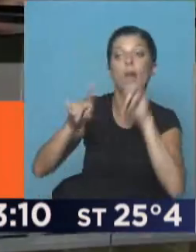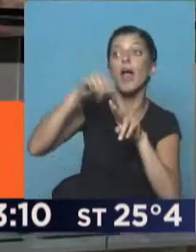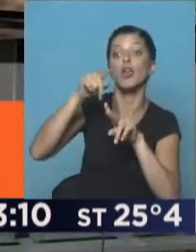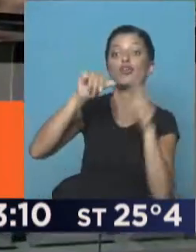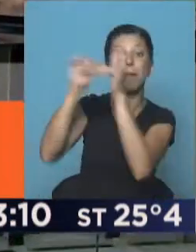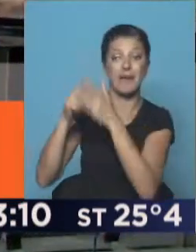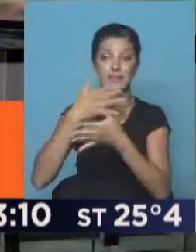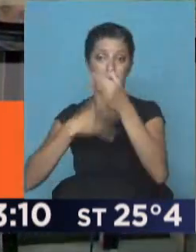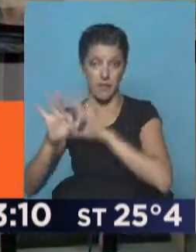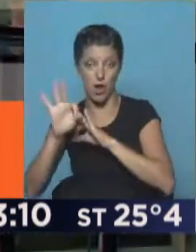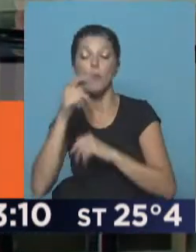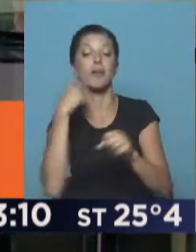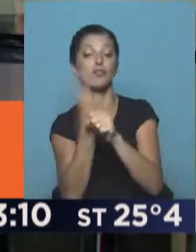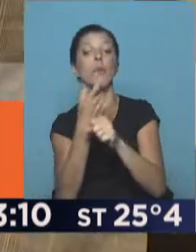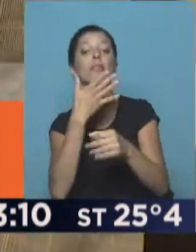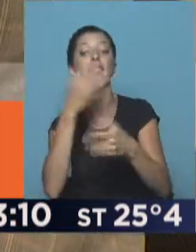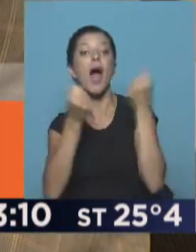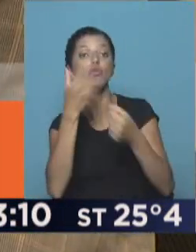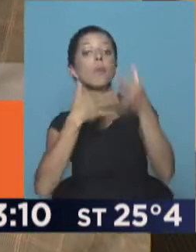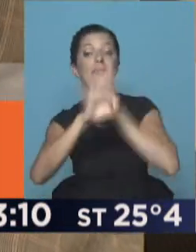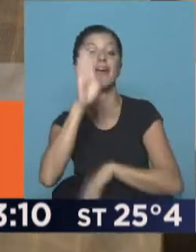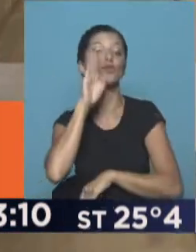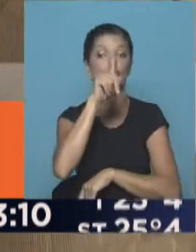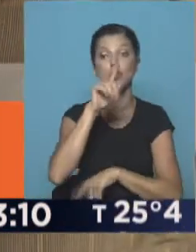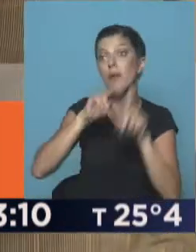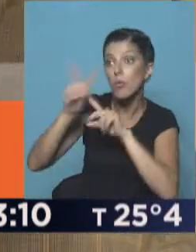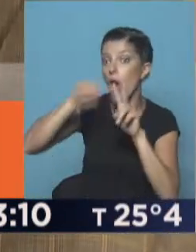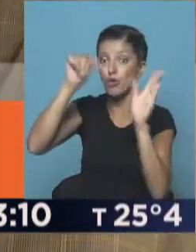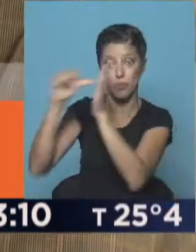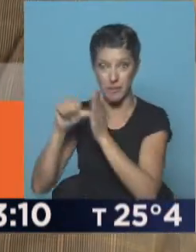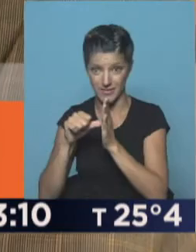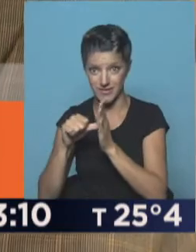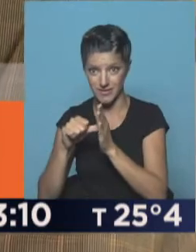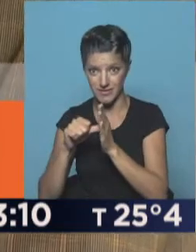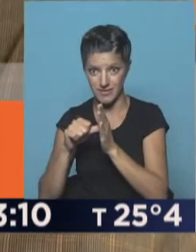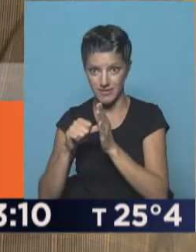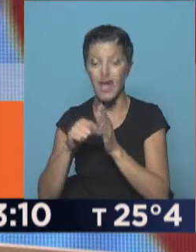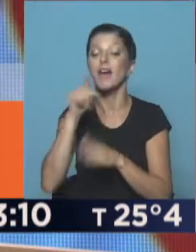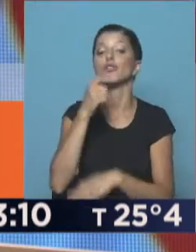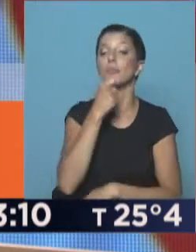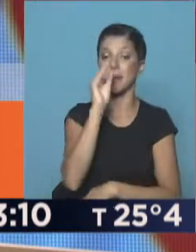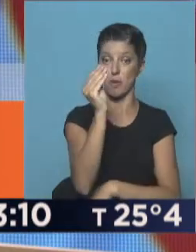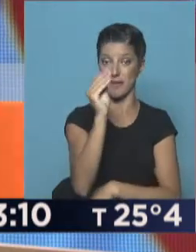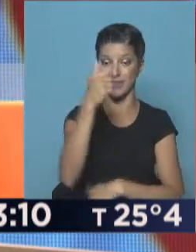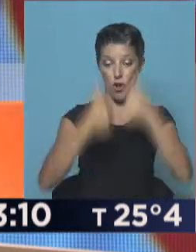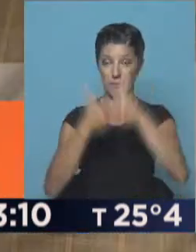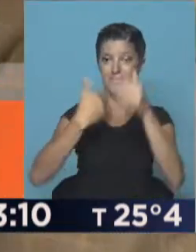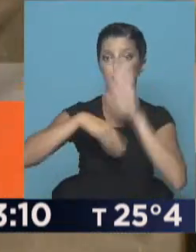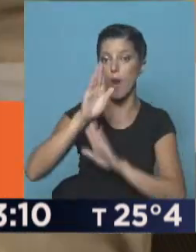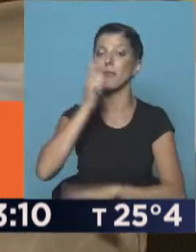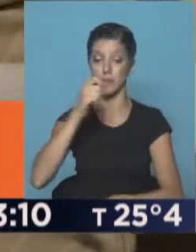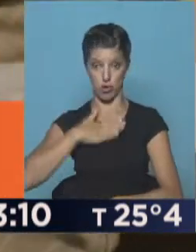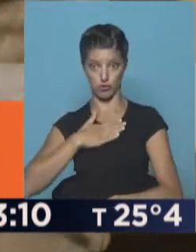Porque los autos que no le van a vender en Estados Unidos van a tratar de vender en terceros mercados. Y entonces, por ejemplo, vamos a enfrentar mayor competencia en Brasil. Los autos argentinos que van a